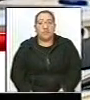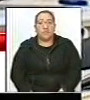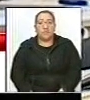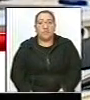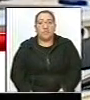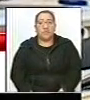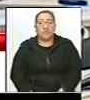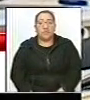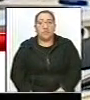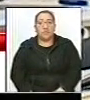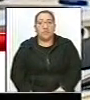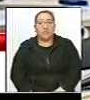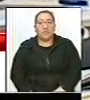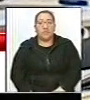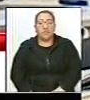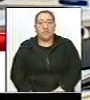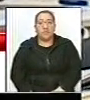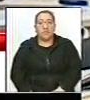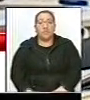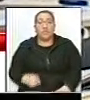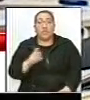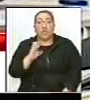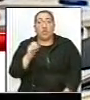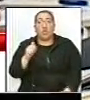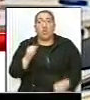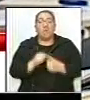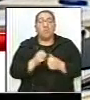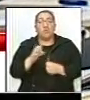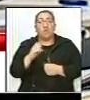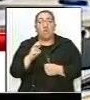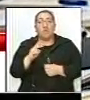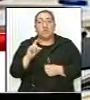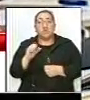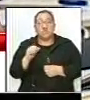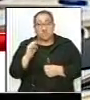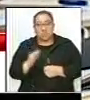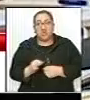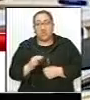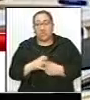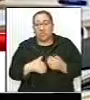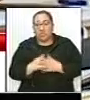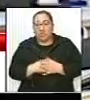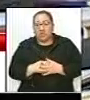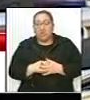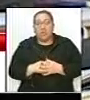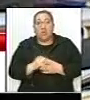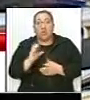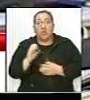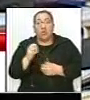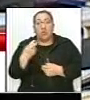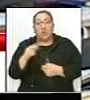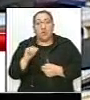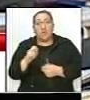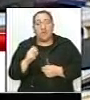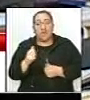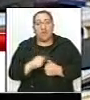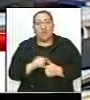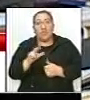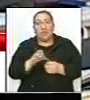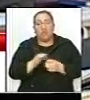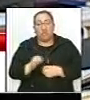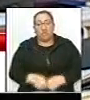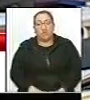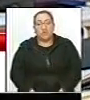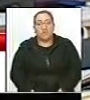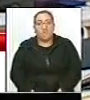tradicional de la coca en la provincia de La Convención y Anatil Henares y Coñipata incluido. Son tres provincias,